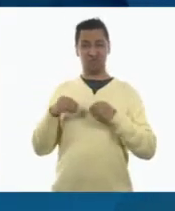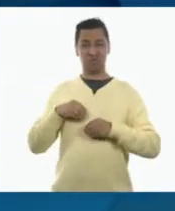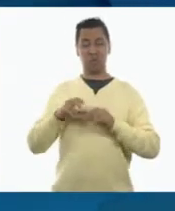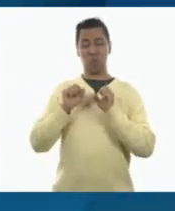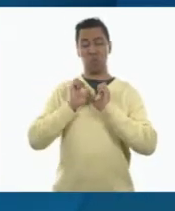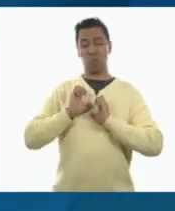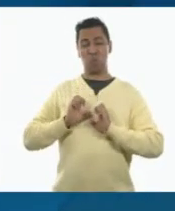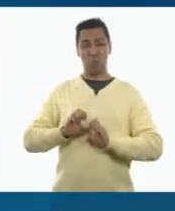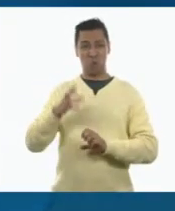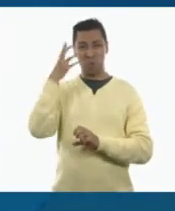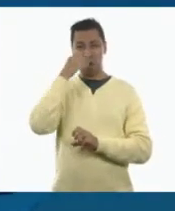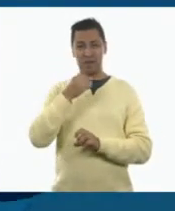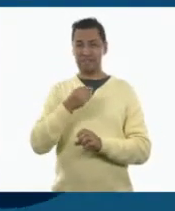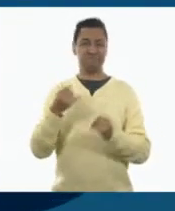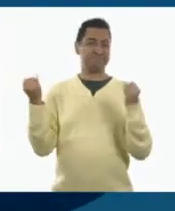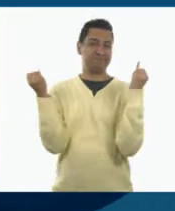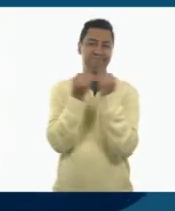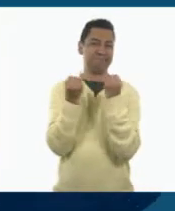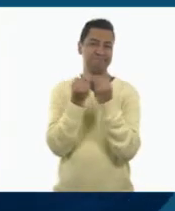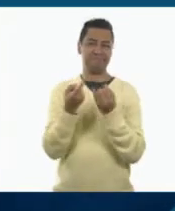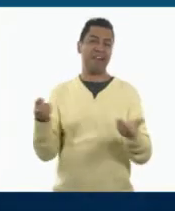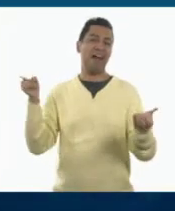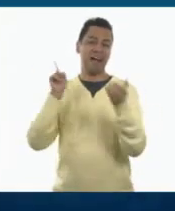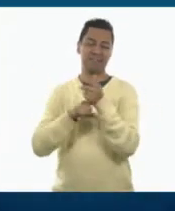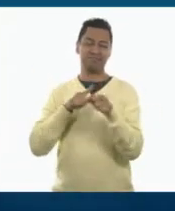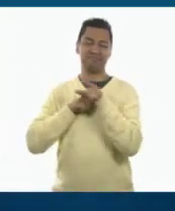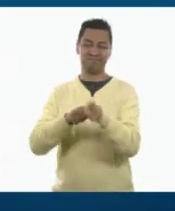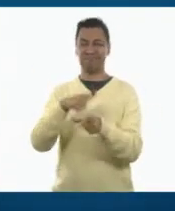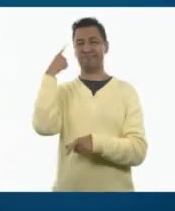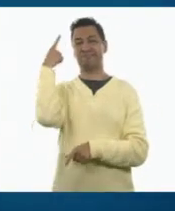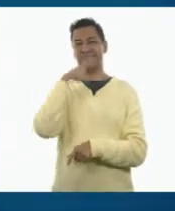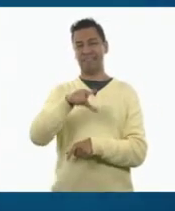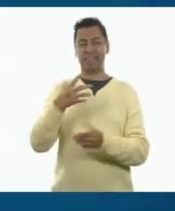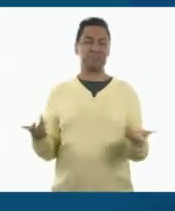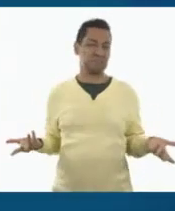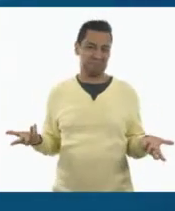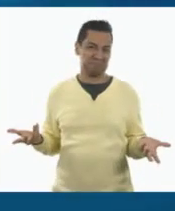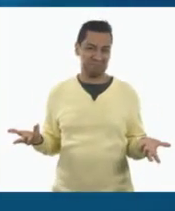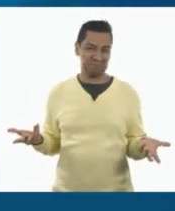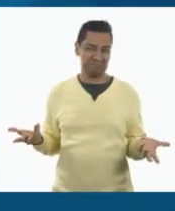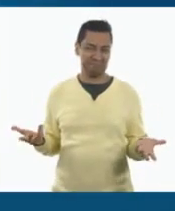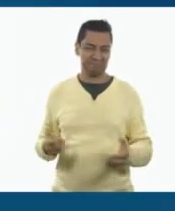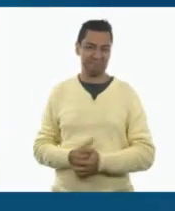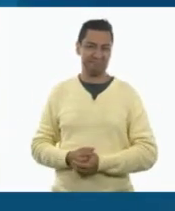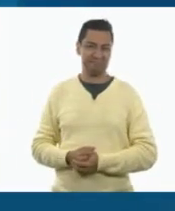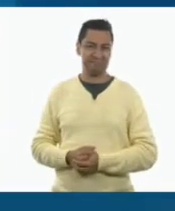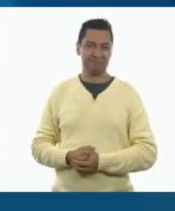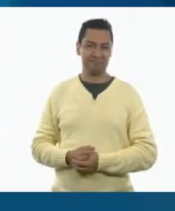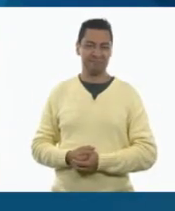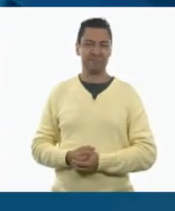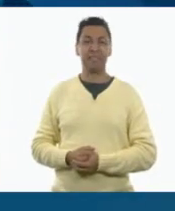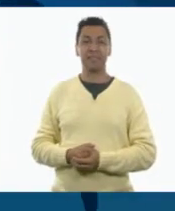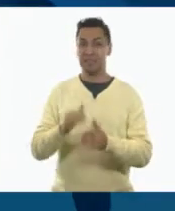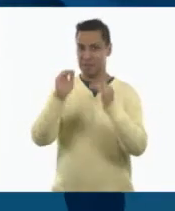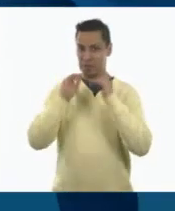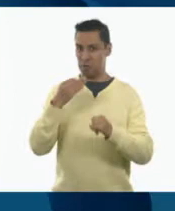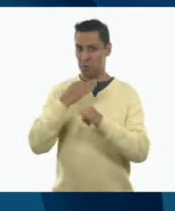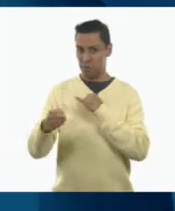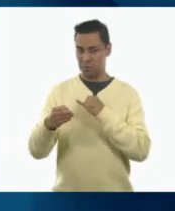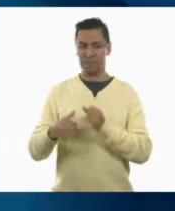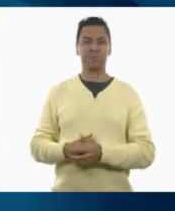Creo que perdí, ¿verdad? Sí, sí, es cierto. Creo que es más propio. Aunque la mona se vista de seda, mona se queda. Y vamos con el último.